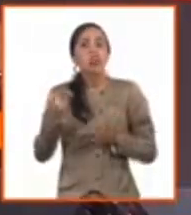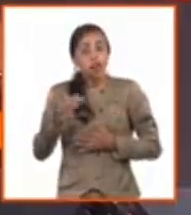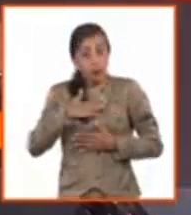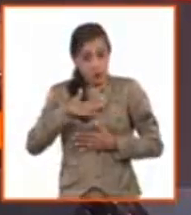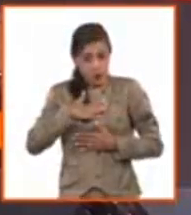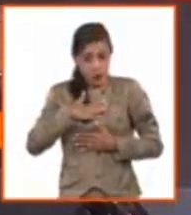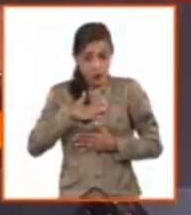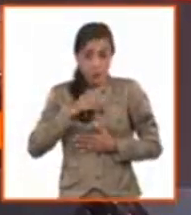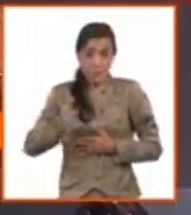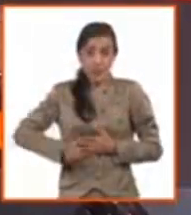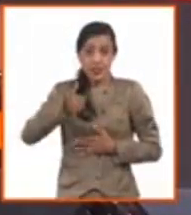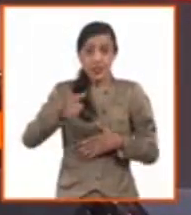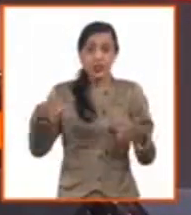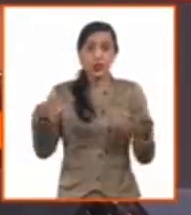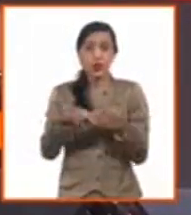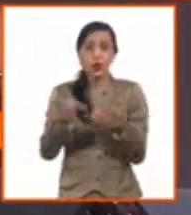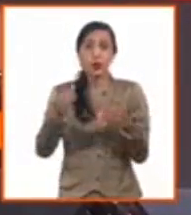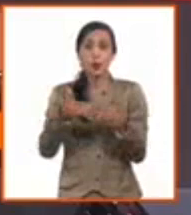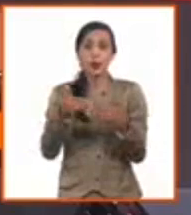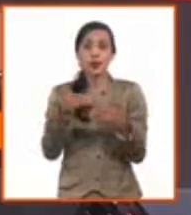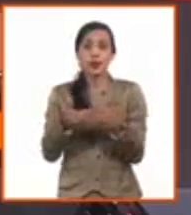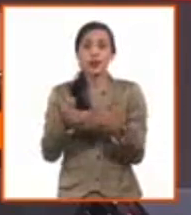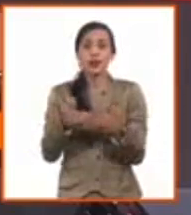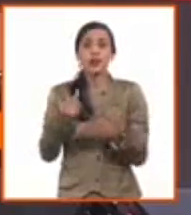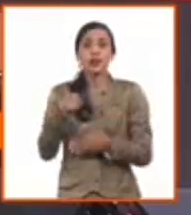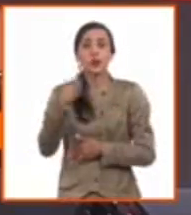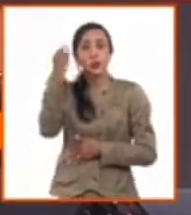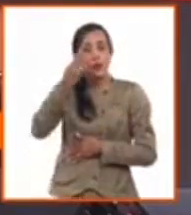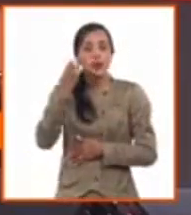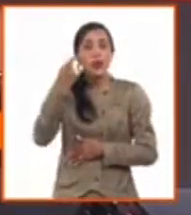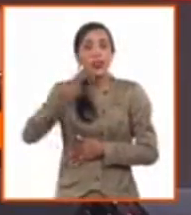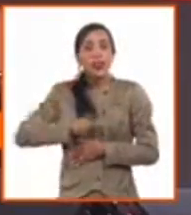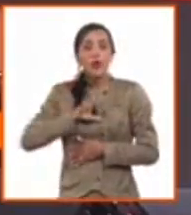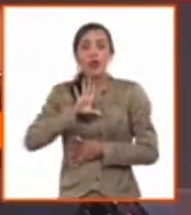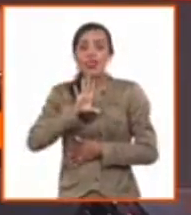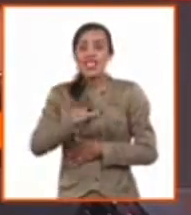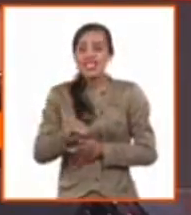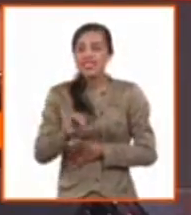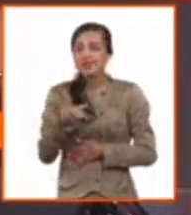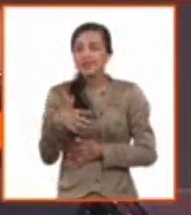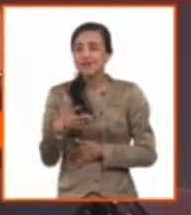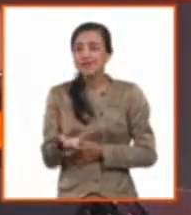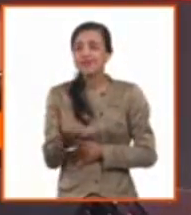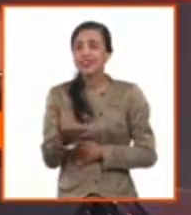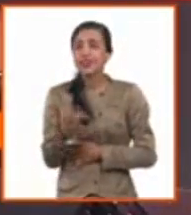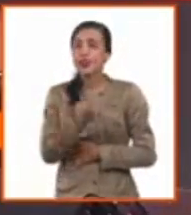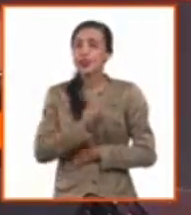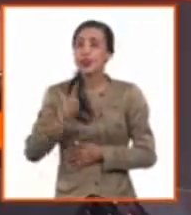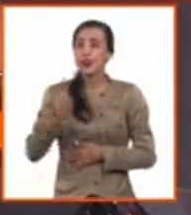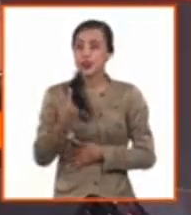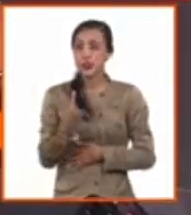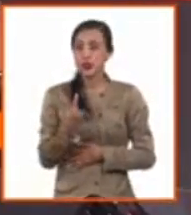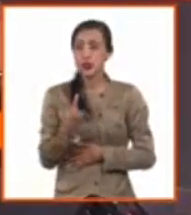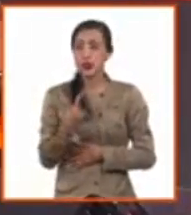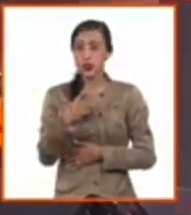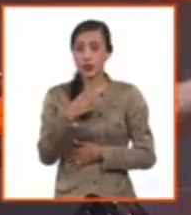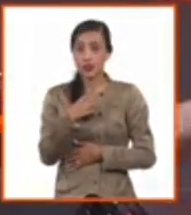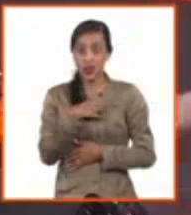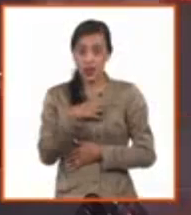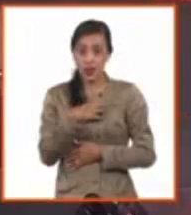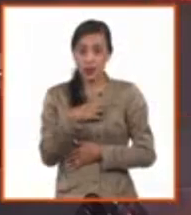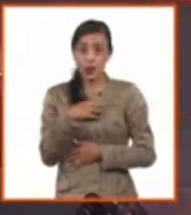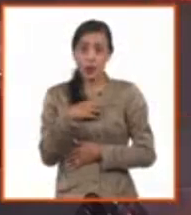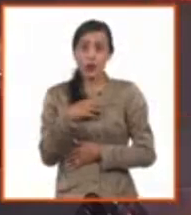independientemente de mi condición de presidenta del grupo empresarial creo que también debo precisar que aunque nosotros sólo tenemos